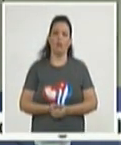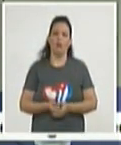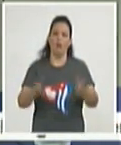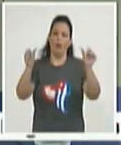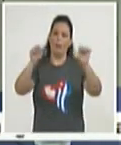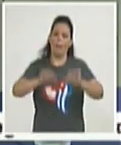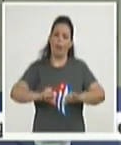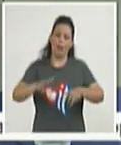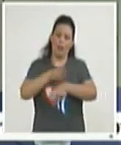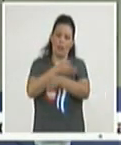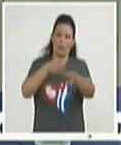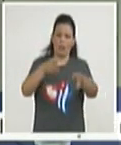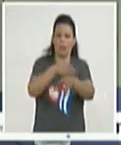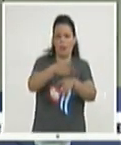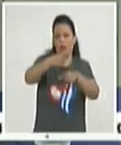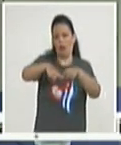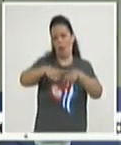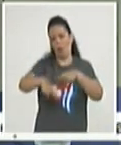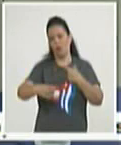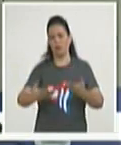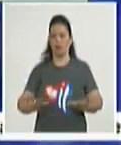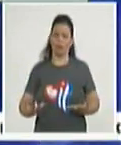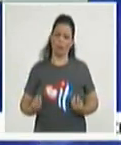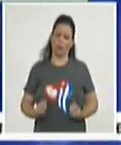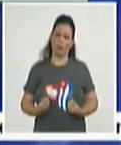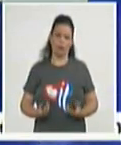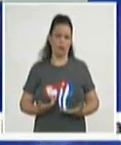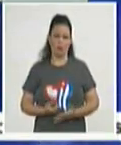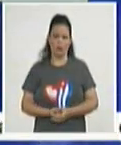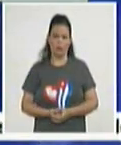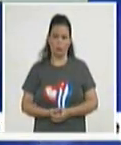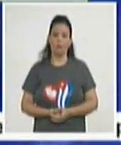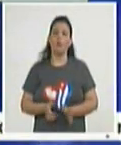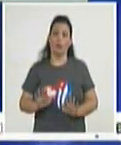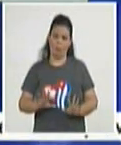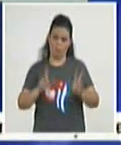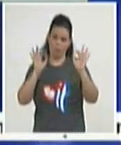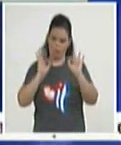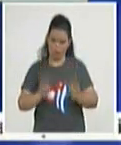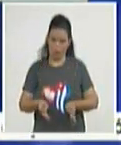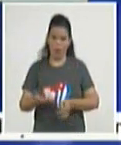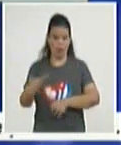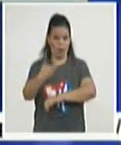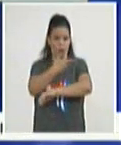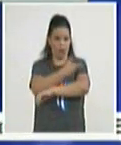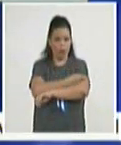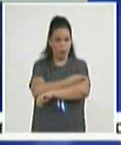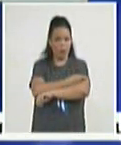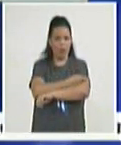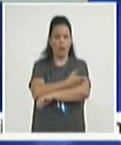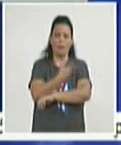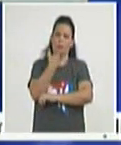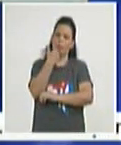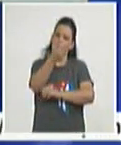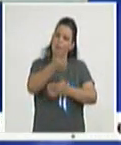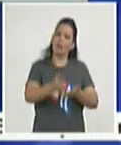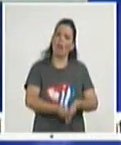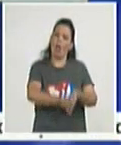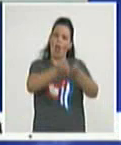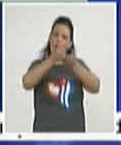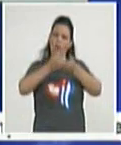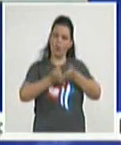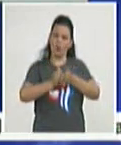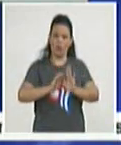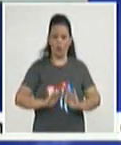bueno, las vacunas indiscutiblemente nos van a ayudar en este bregar, y ahí